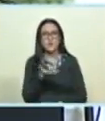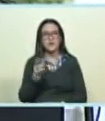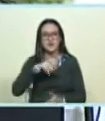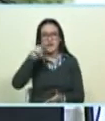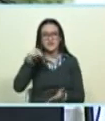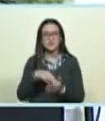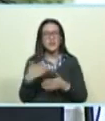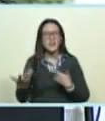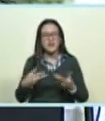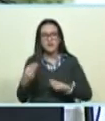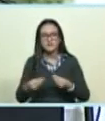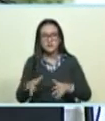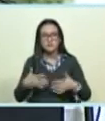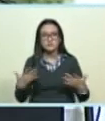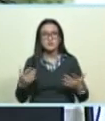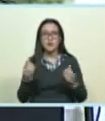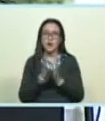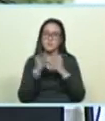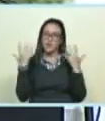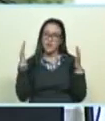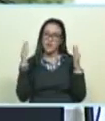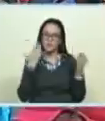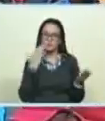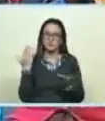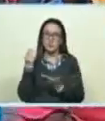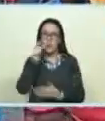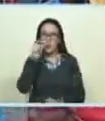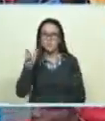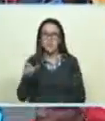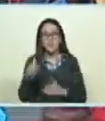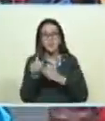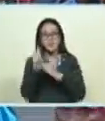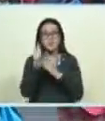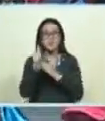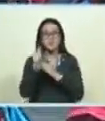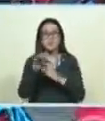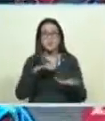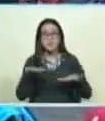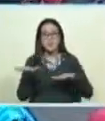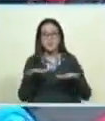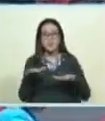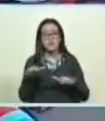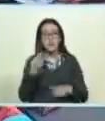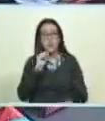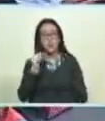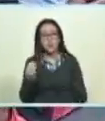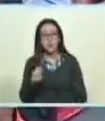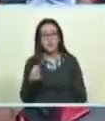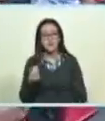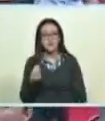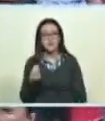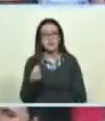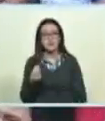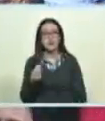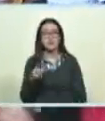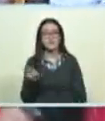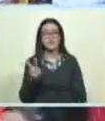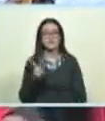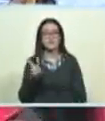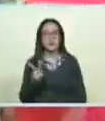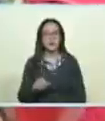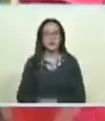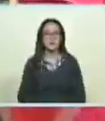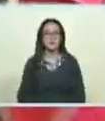nivel nacional. Mary Maldonado, un aplauso a este compañero, líder del movimiento juvenil venezolano. Sí,